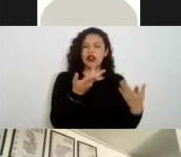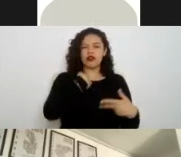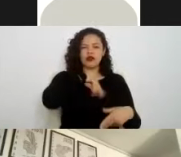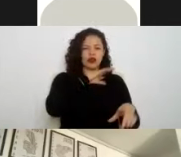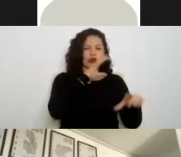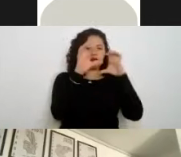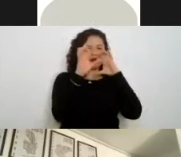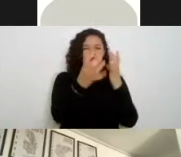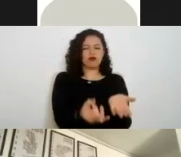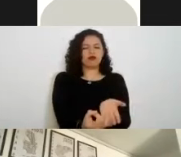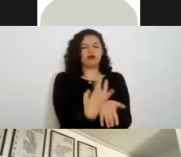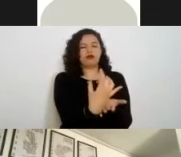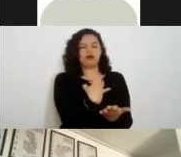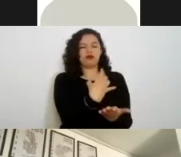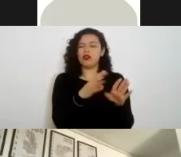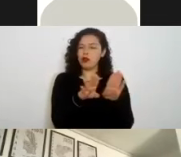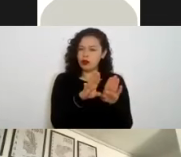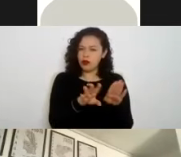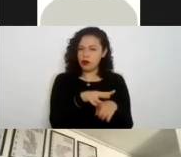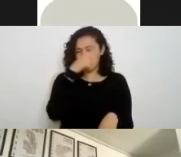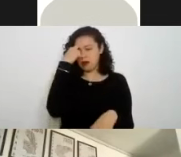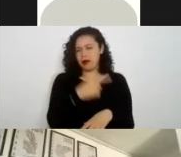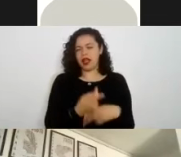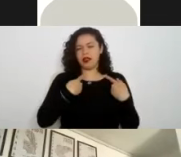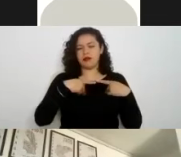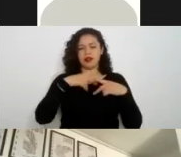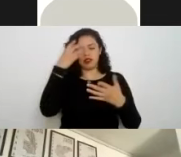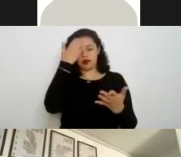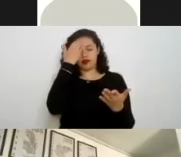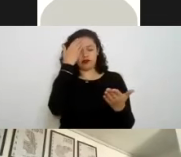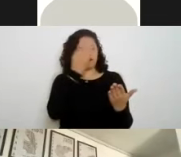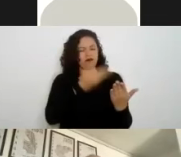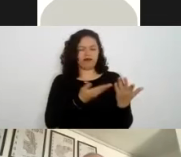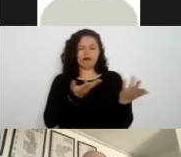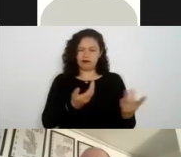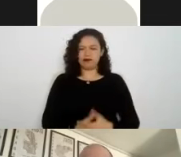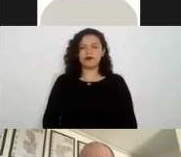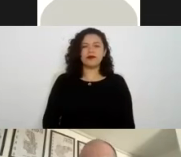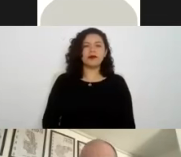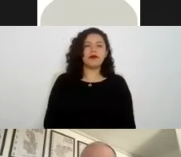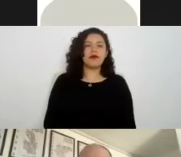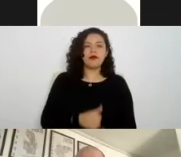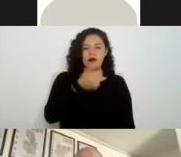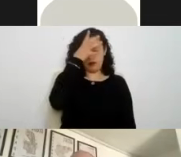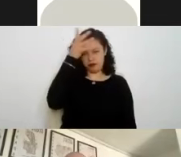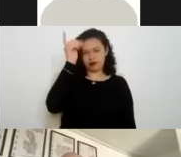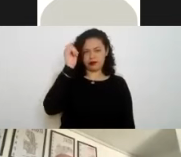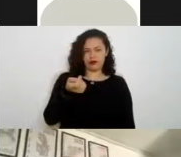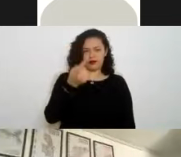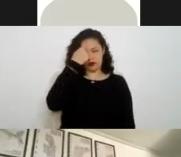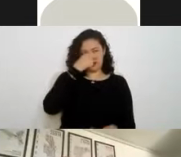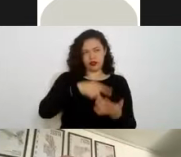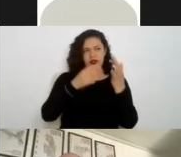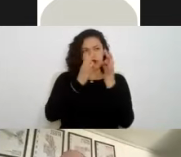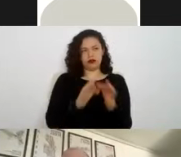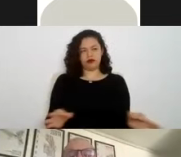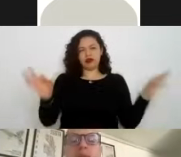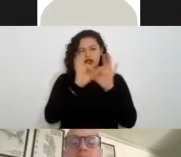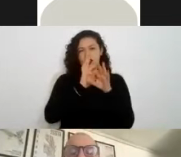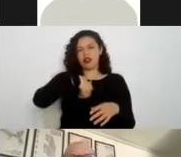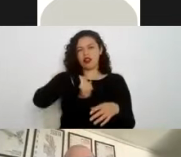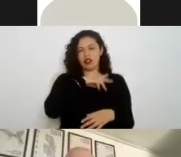estamos logrando, pues sí, un posicionamiento en ese sentido. Otras definiciones que creo que es importante que mencionemos